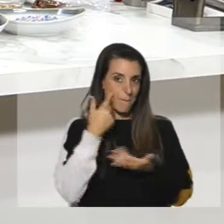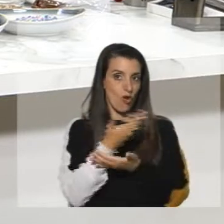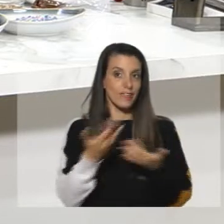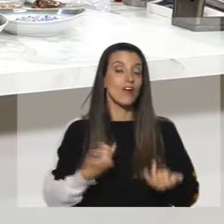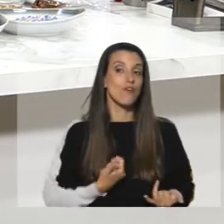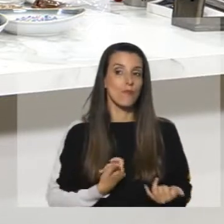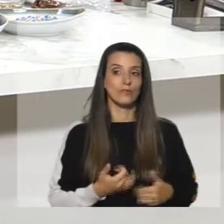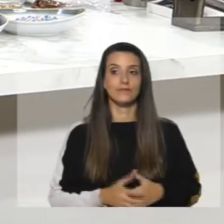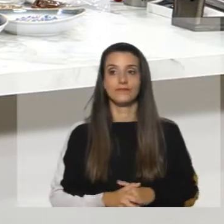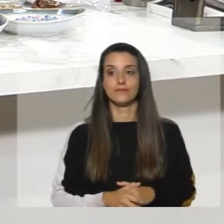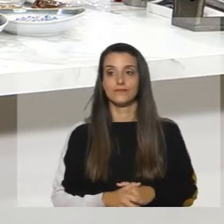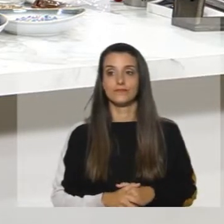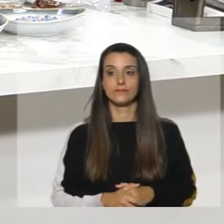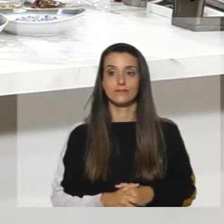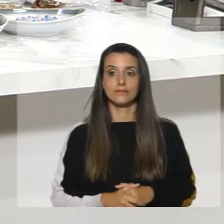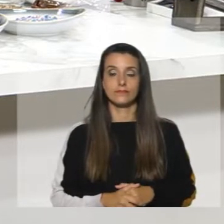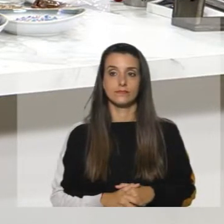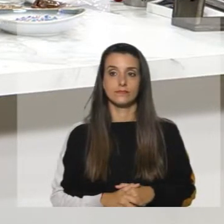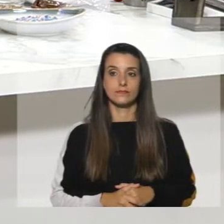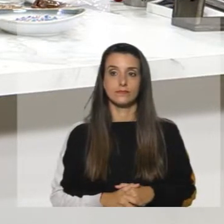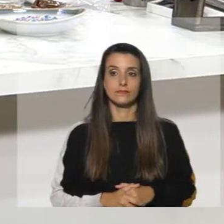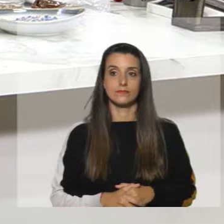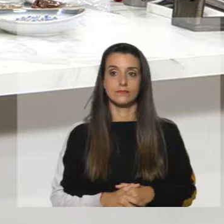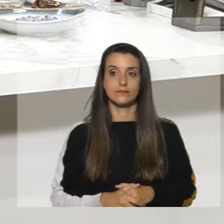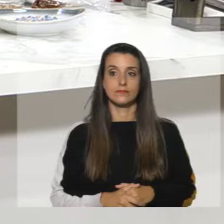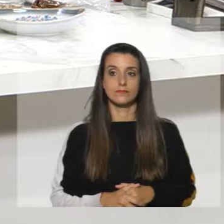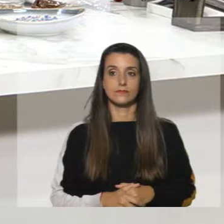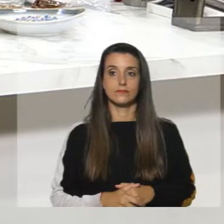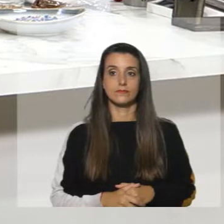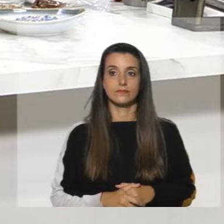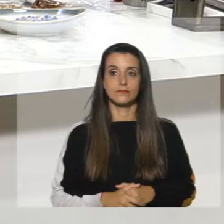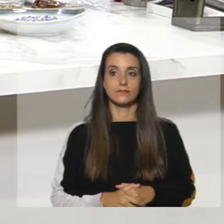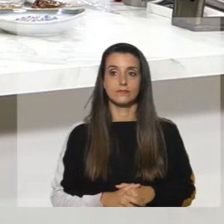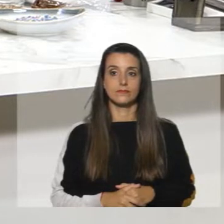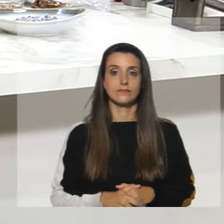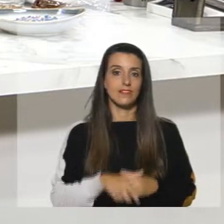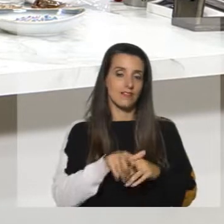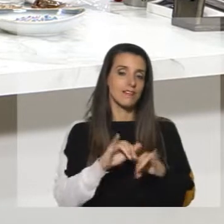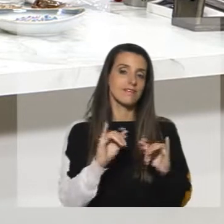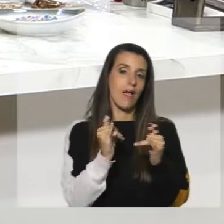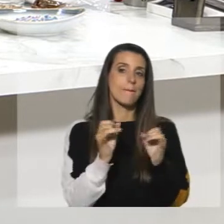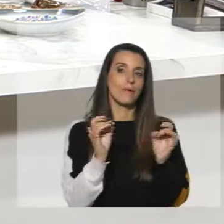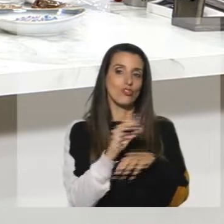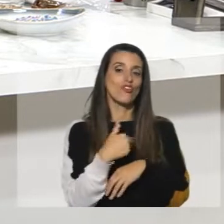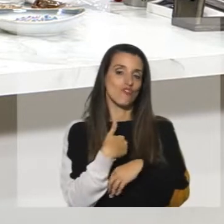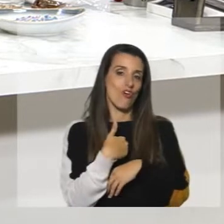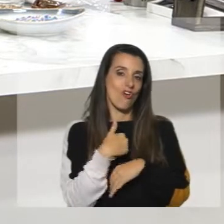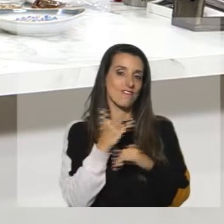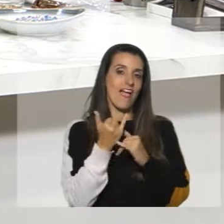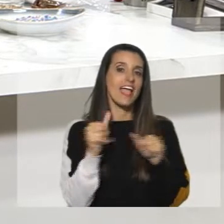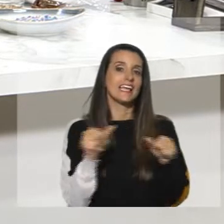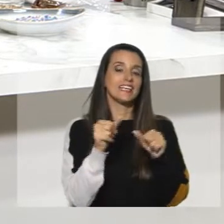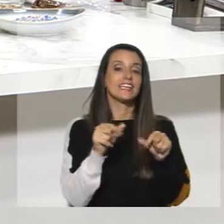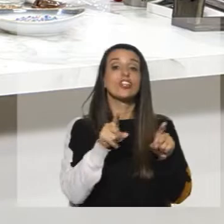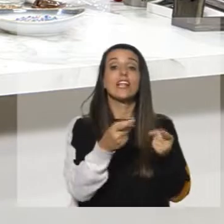muestro. Por acá, ¿ven? Claro, es bien. Yo acá ya hice, obviamente, una que estaba fría, porque esta torta hay que